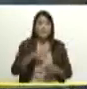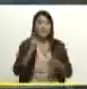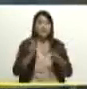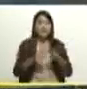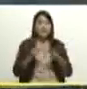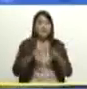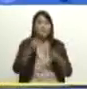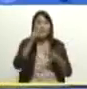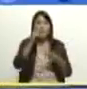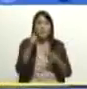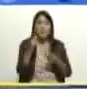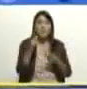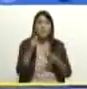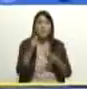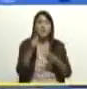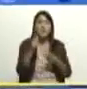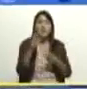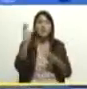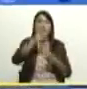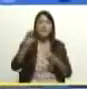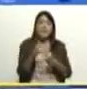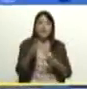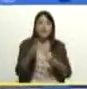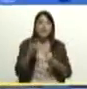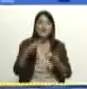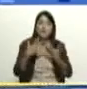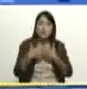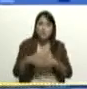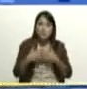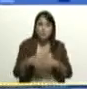presidente de Conindustria, Luigi Pichela,